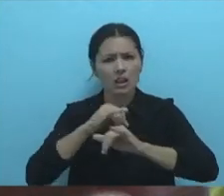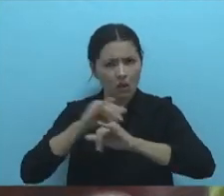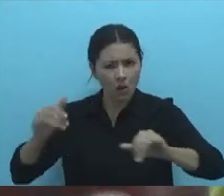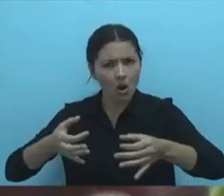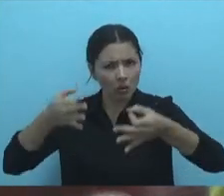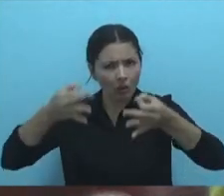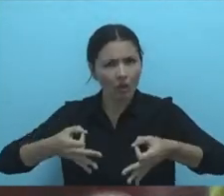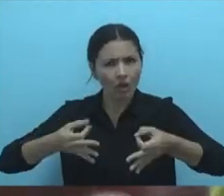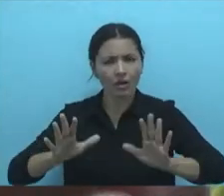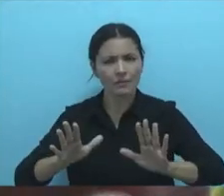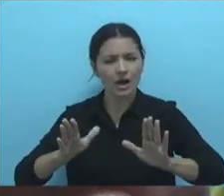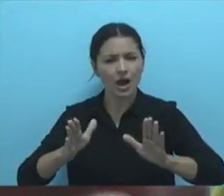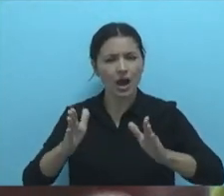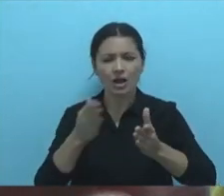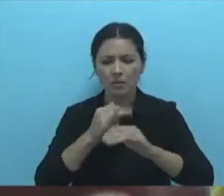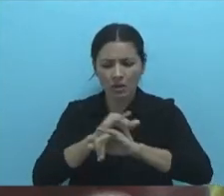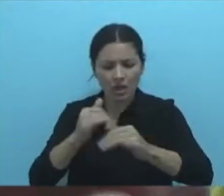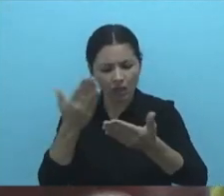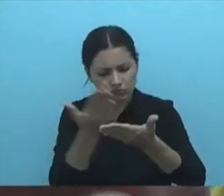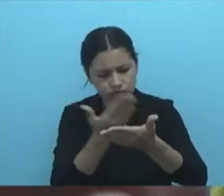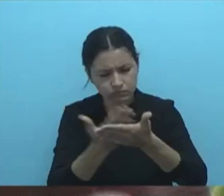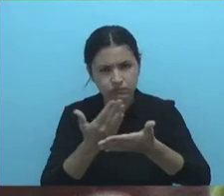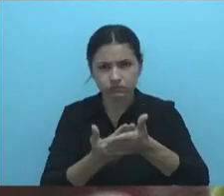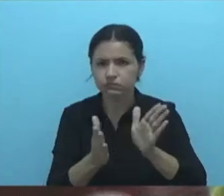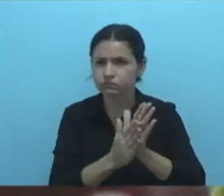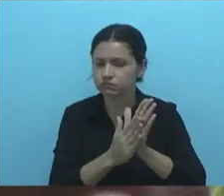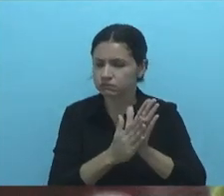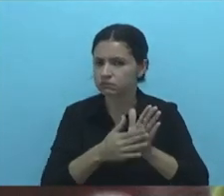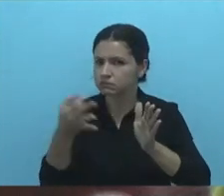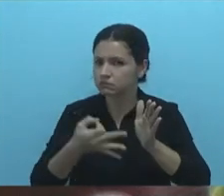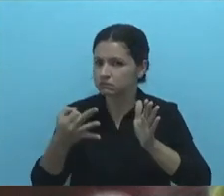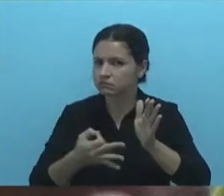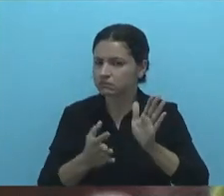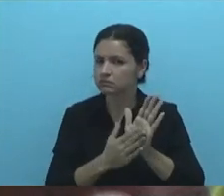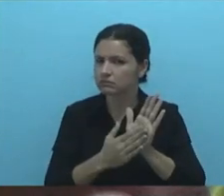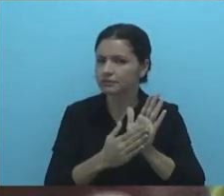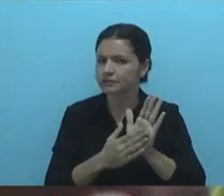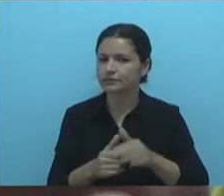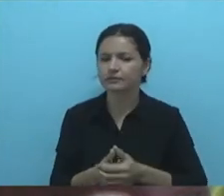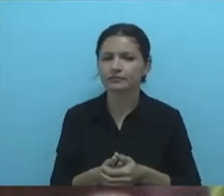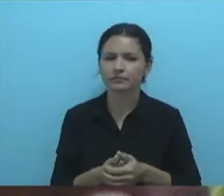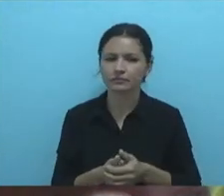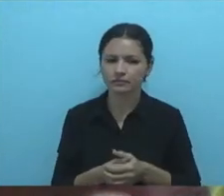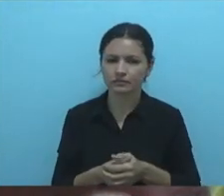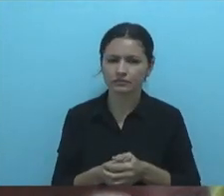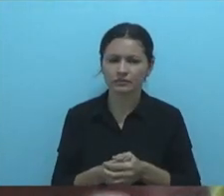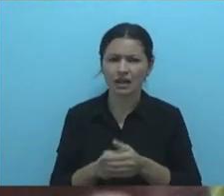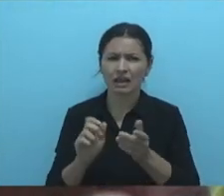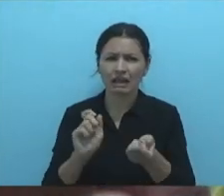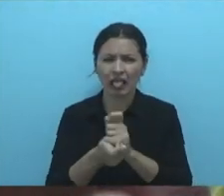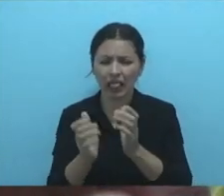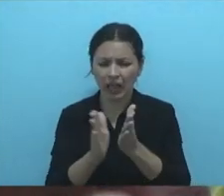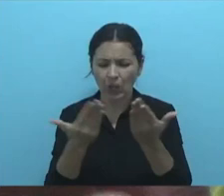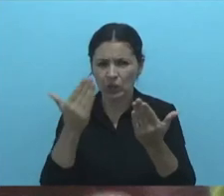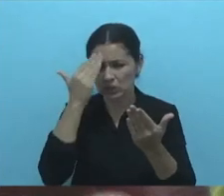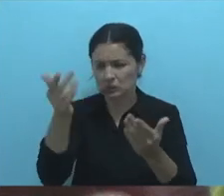contundente del dictamen de procurador de la provincia de Santa Fe que no reescribe que no cambia la